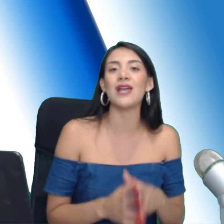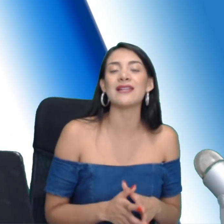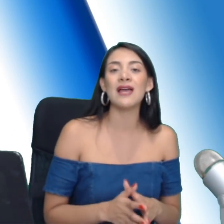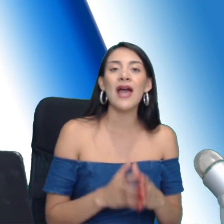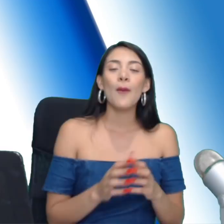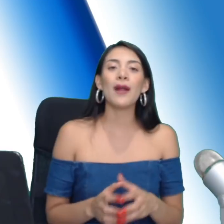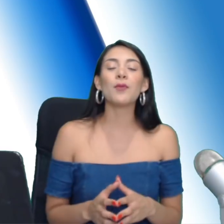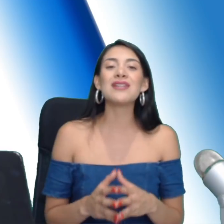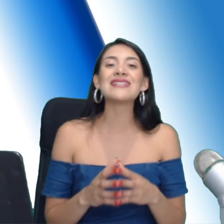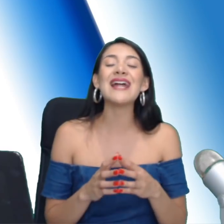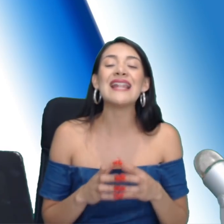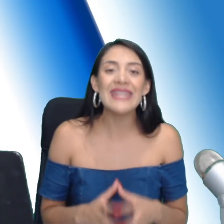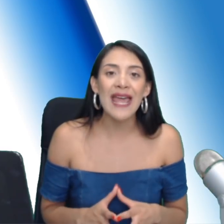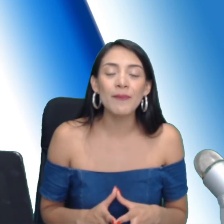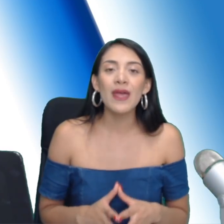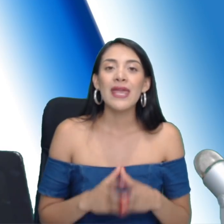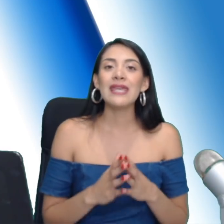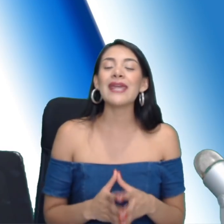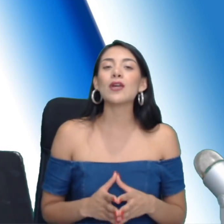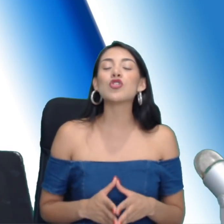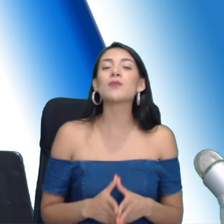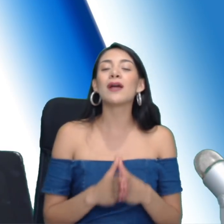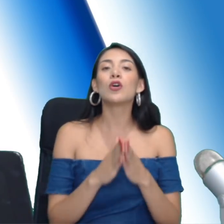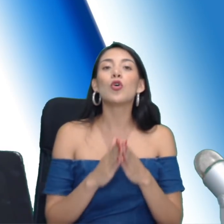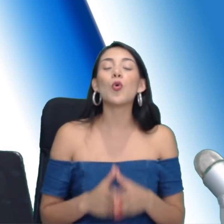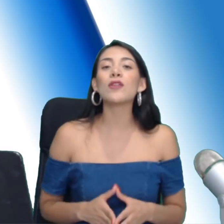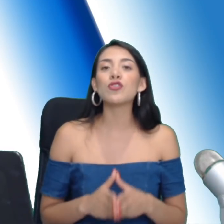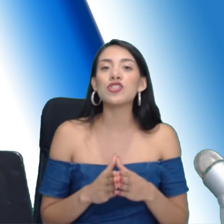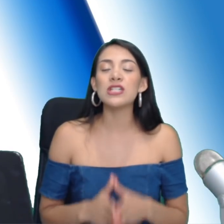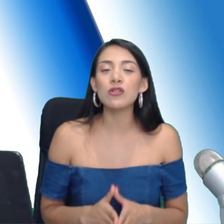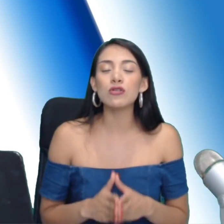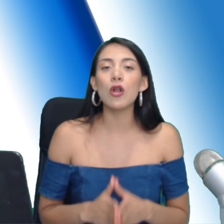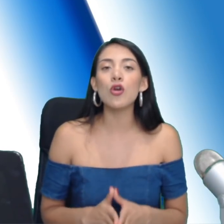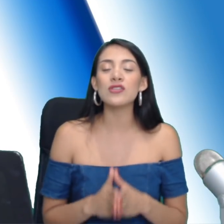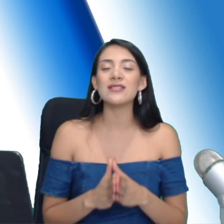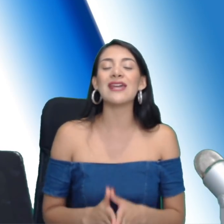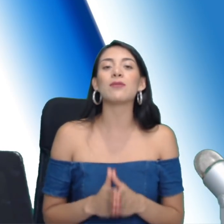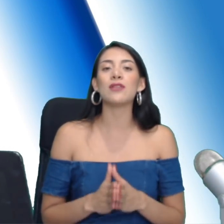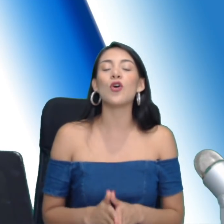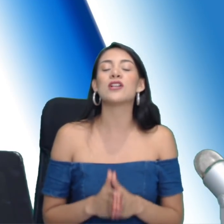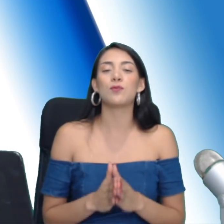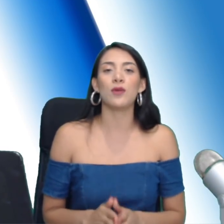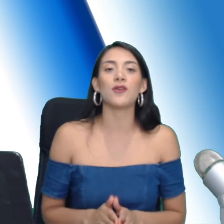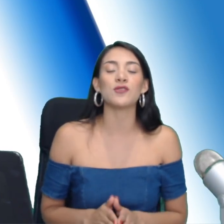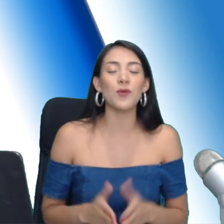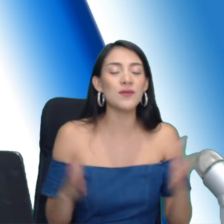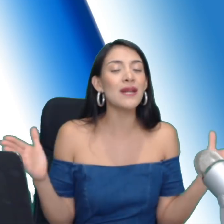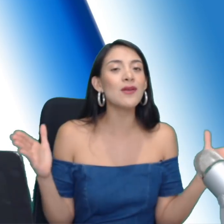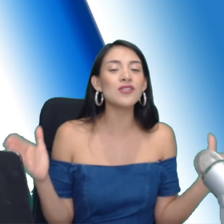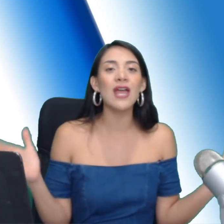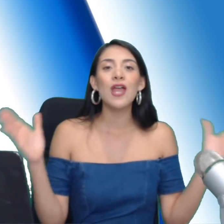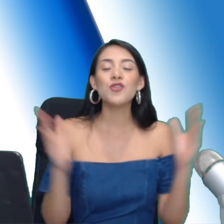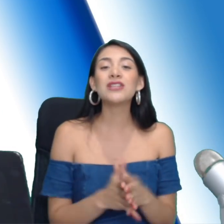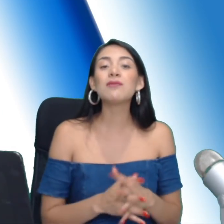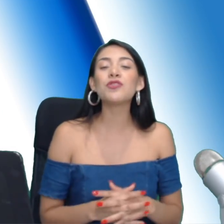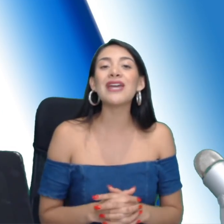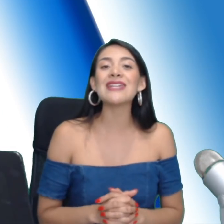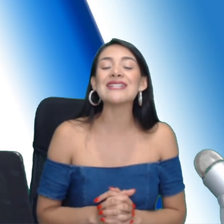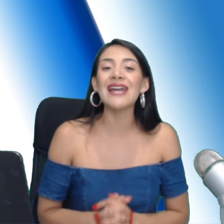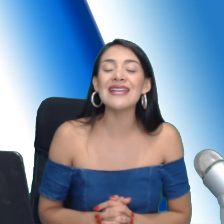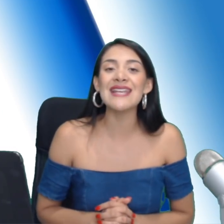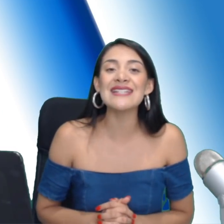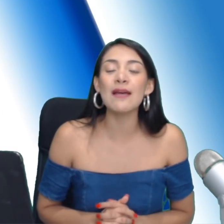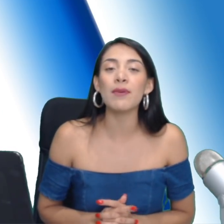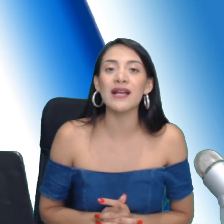redes sociales, para poder estar al día y que no nos vengan con cuentos chinos los servidores públicos. Pues bien amigos, yo te invito a